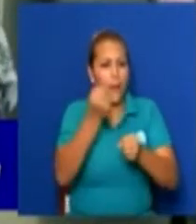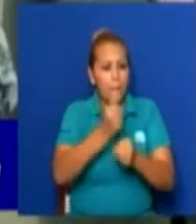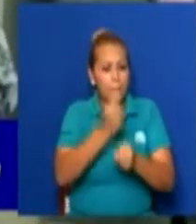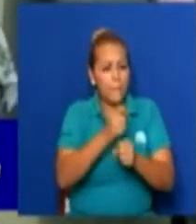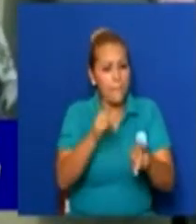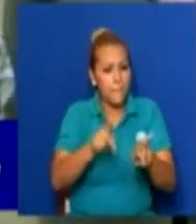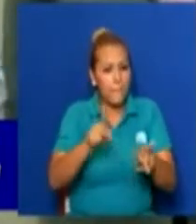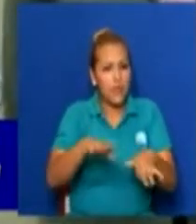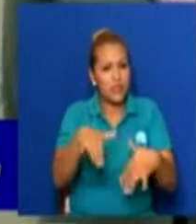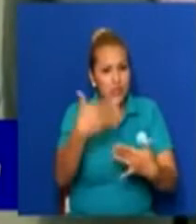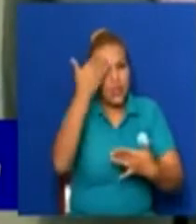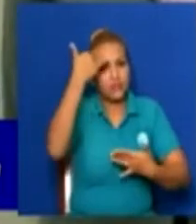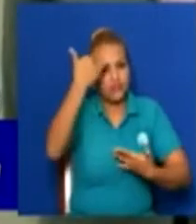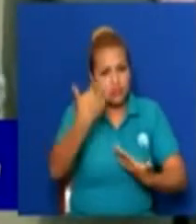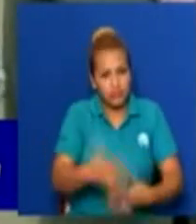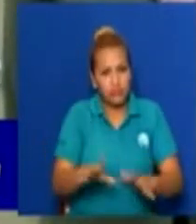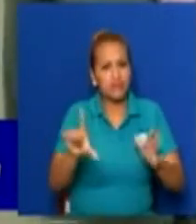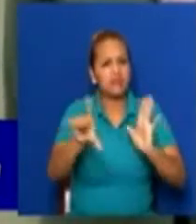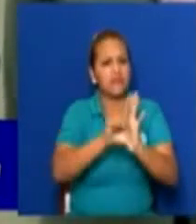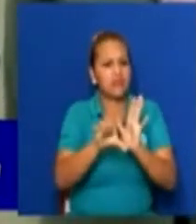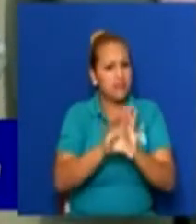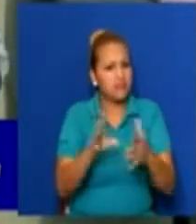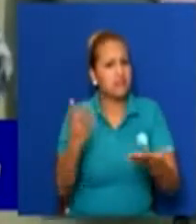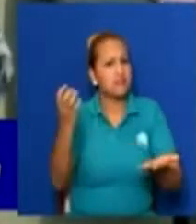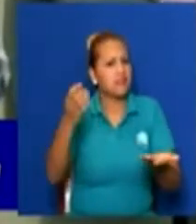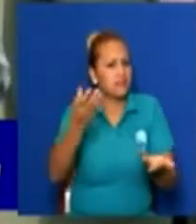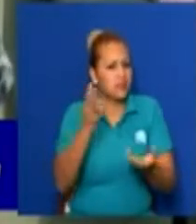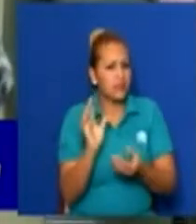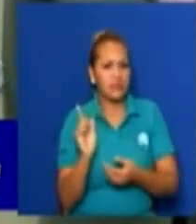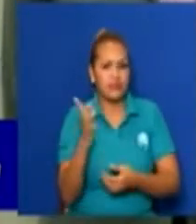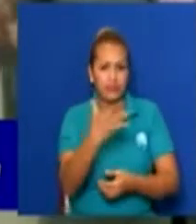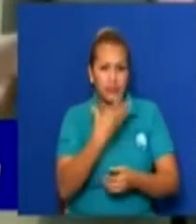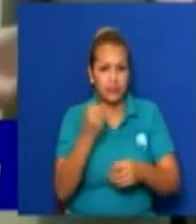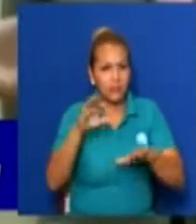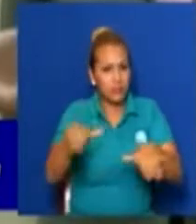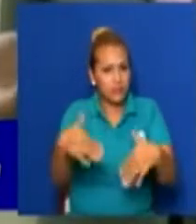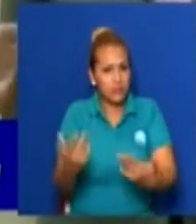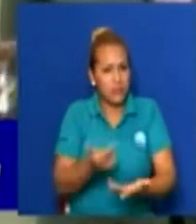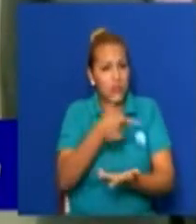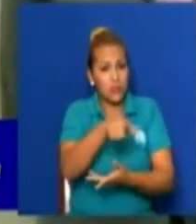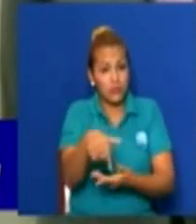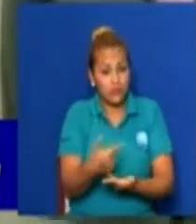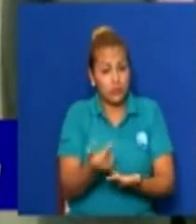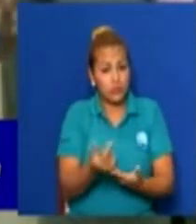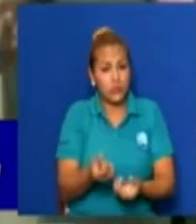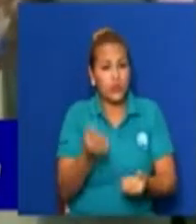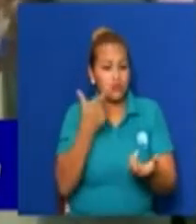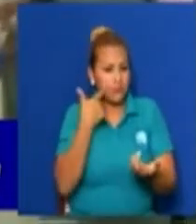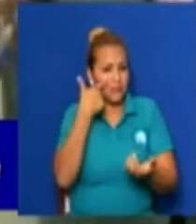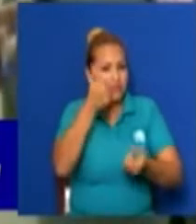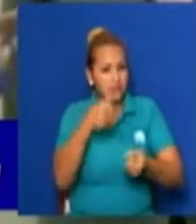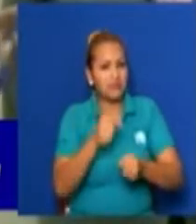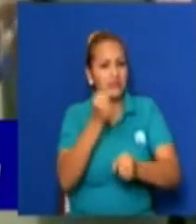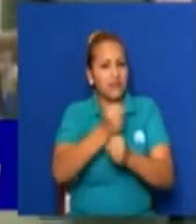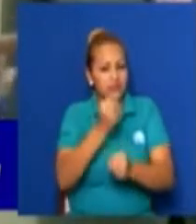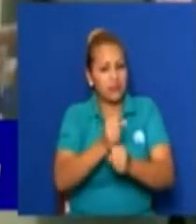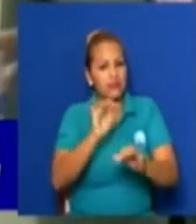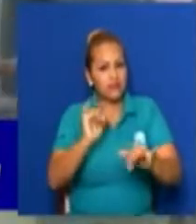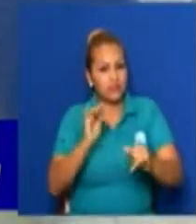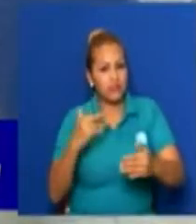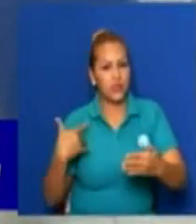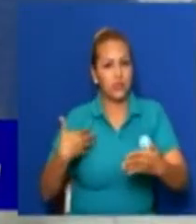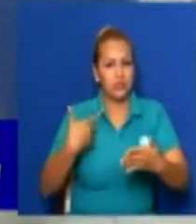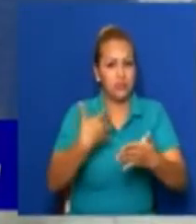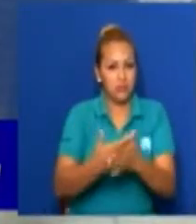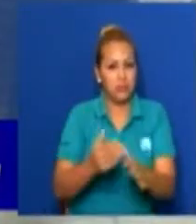atropellos en este sentido, ¿verdad?, de los empleadores. Entonces, más que todo, es reconocer el trabajo que hemos venido haciendo